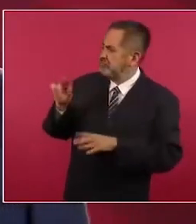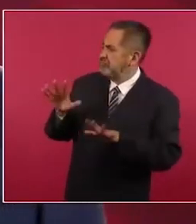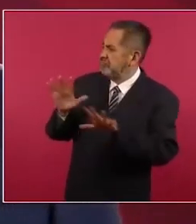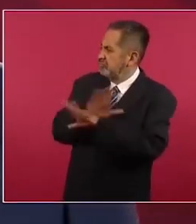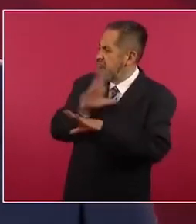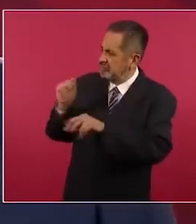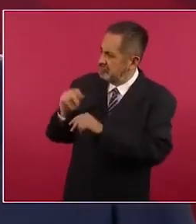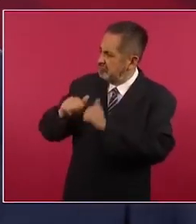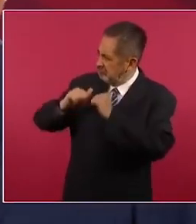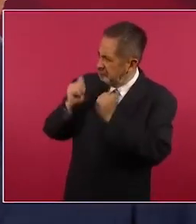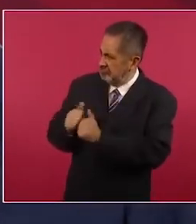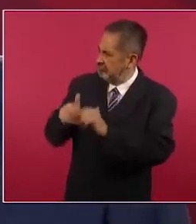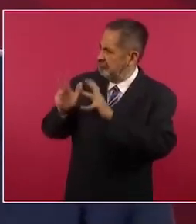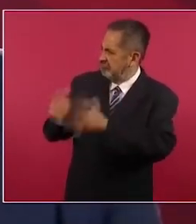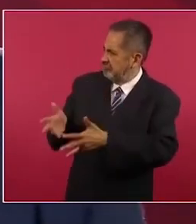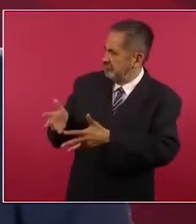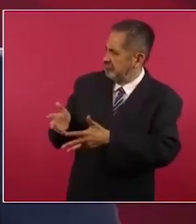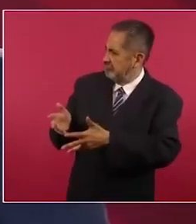cualquier